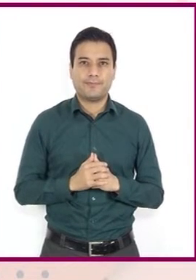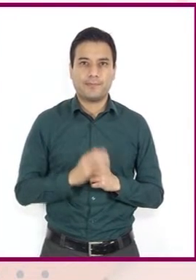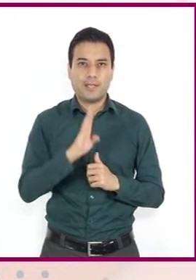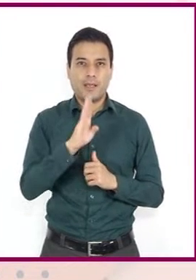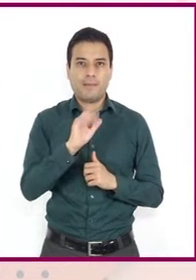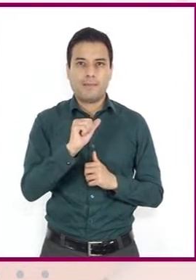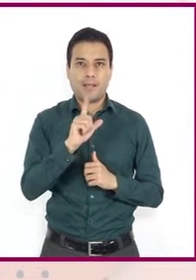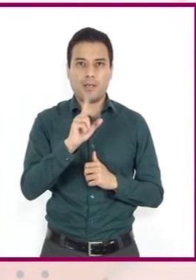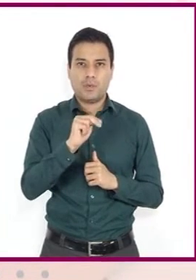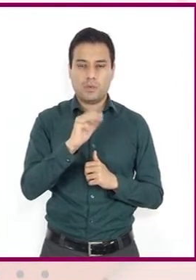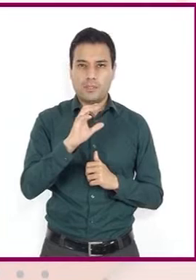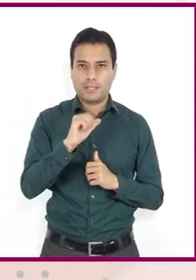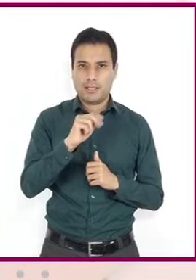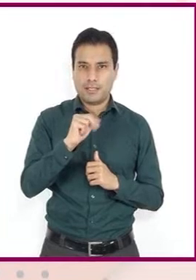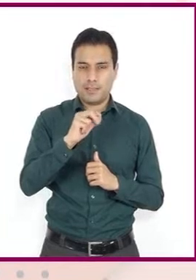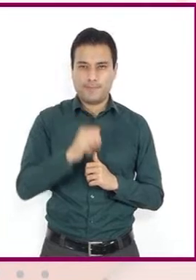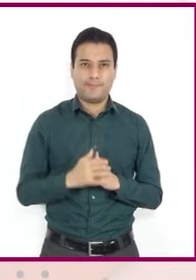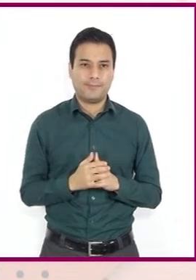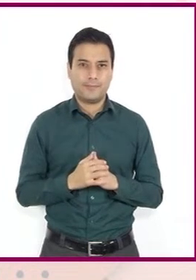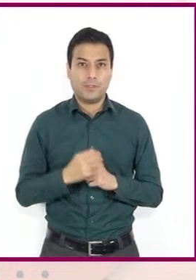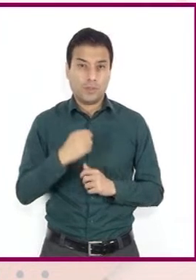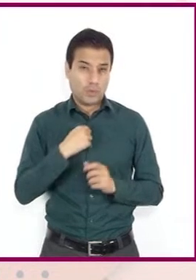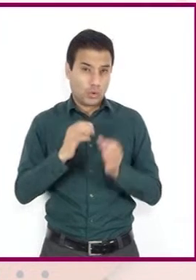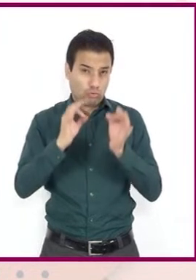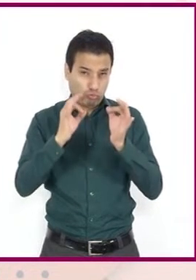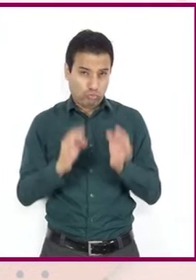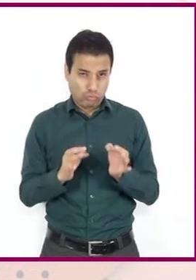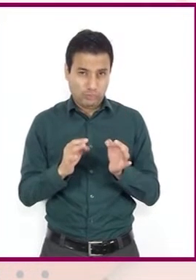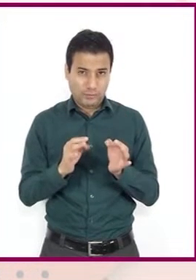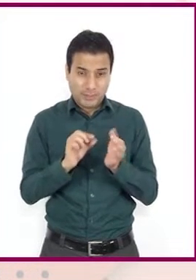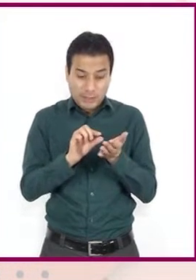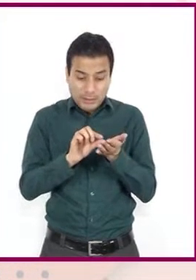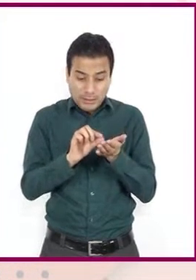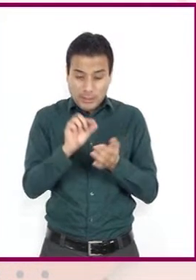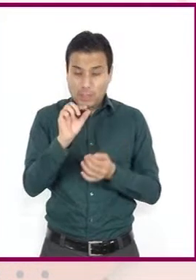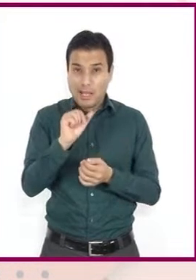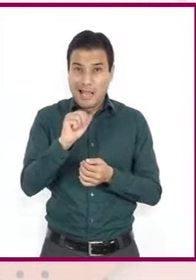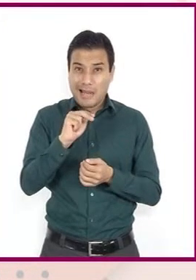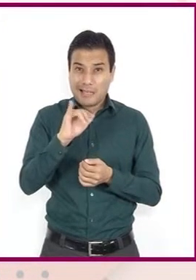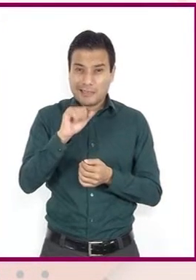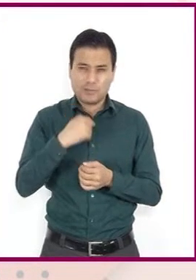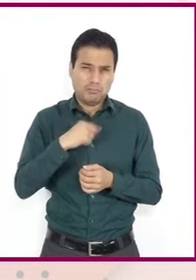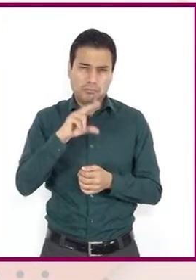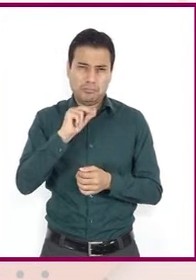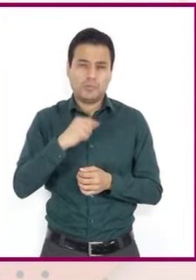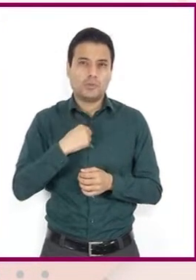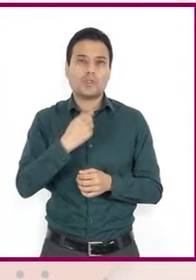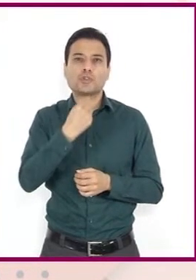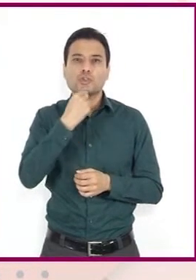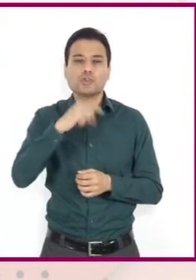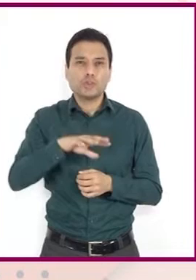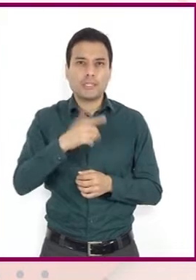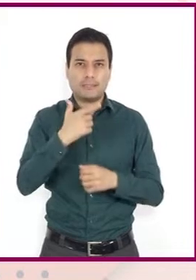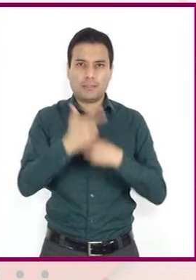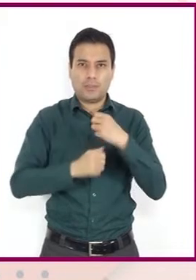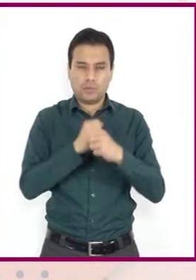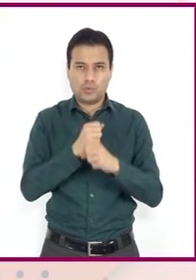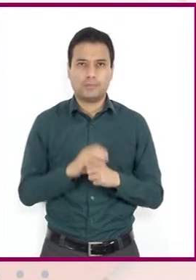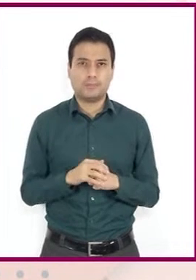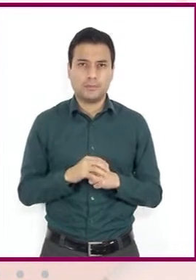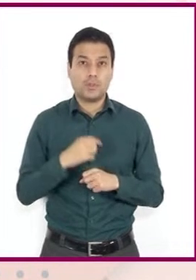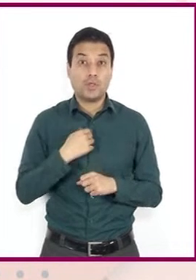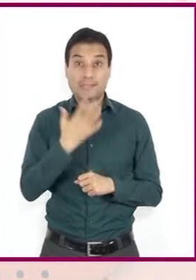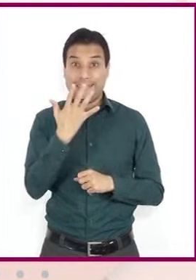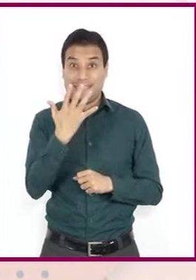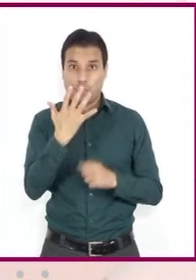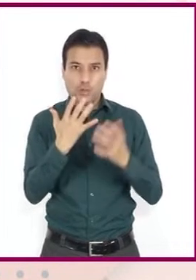Canán. No soy un grano de anís. Soy una niña y tengo 7 años. Los 5 dedos